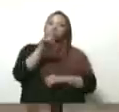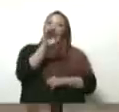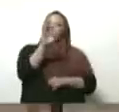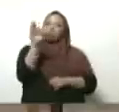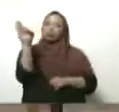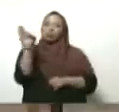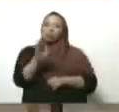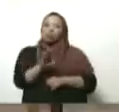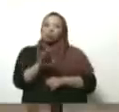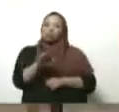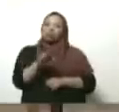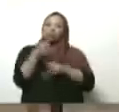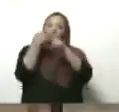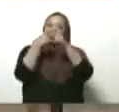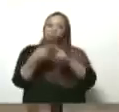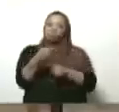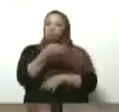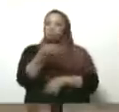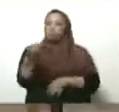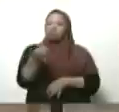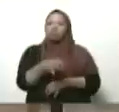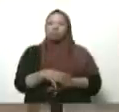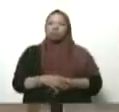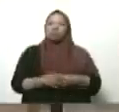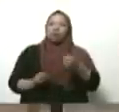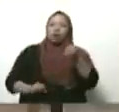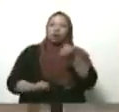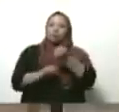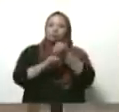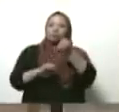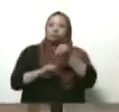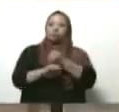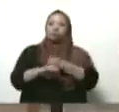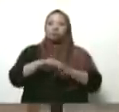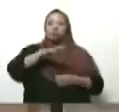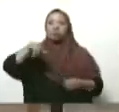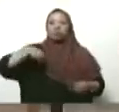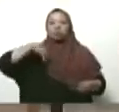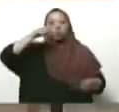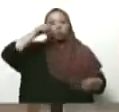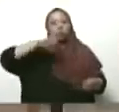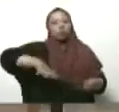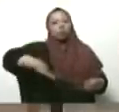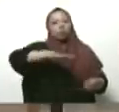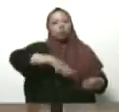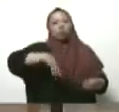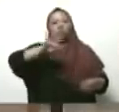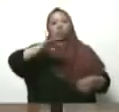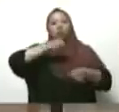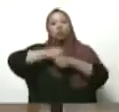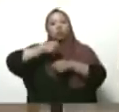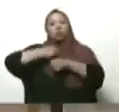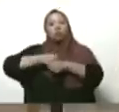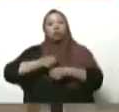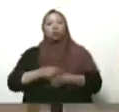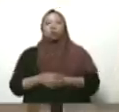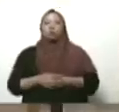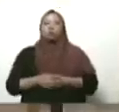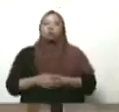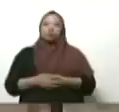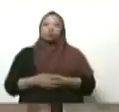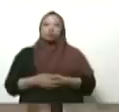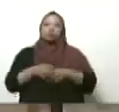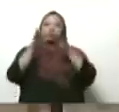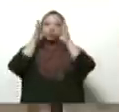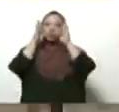de total éxito y apoyo de nuestro pueblo en estas cuatro jornadas hemos